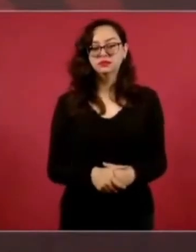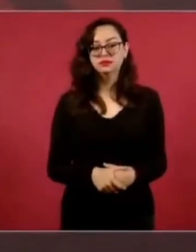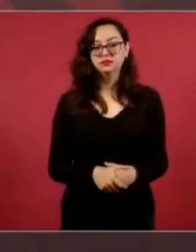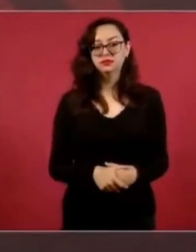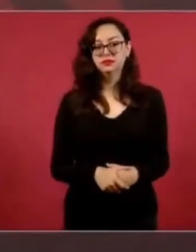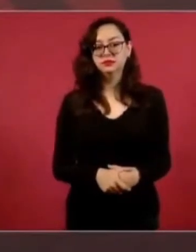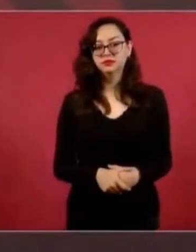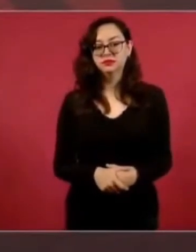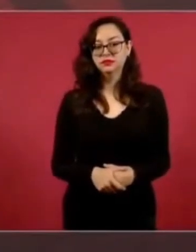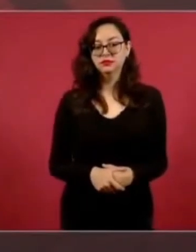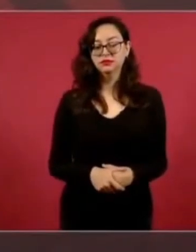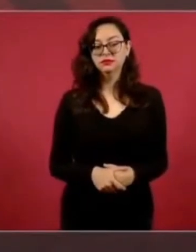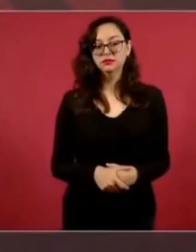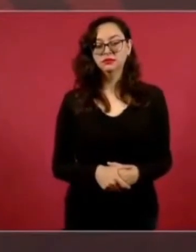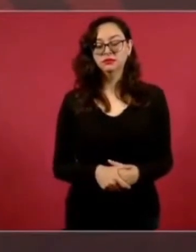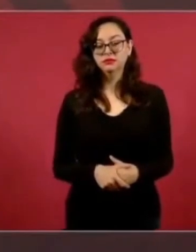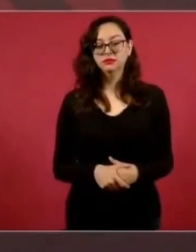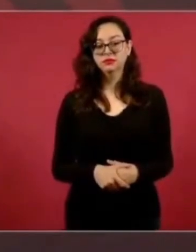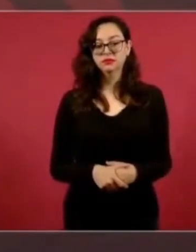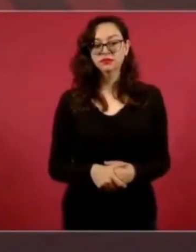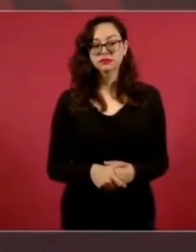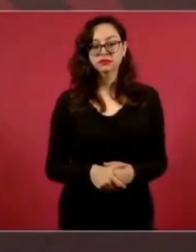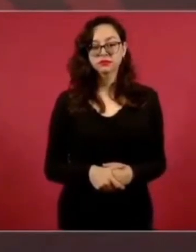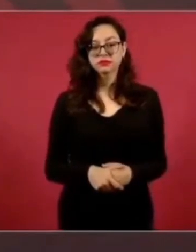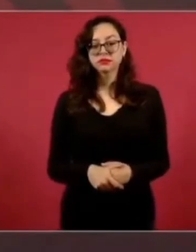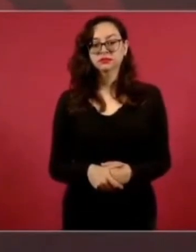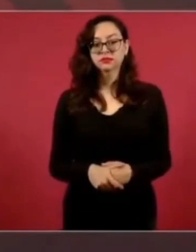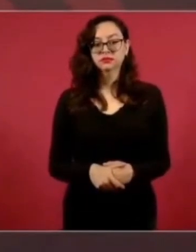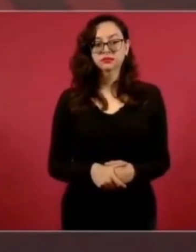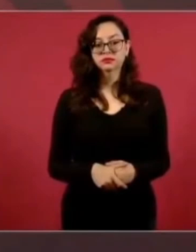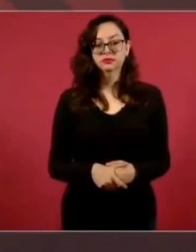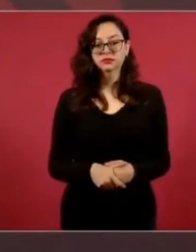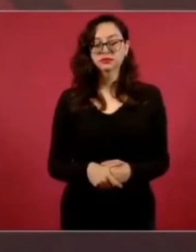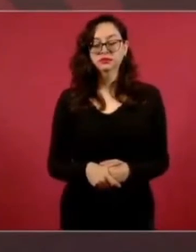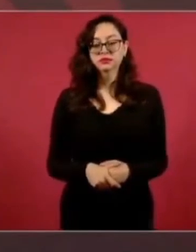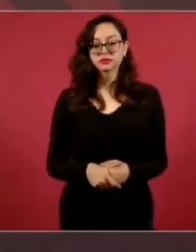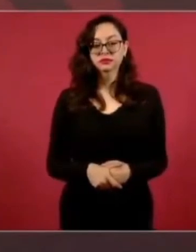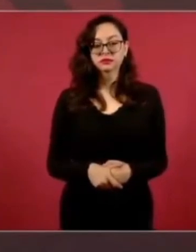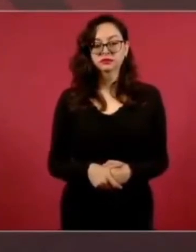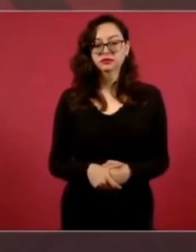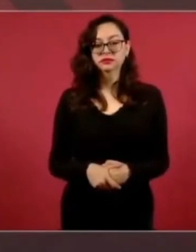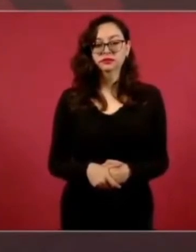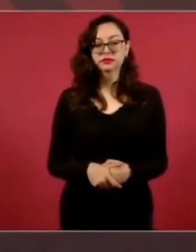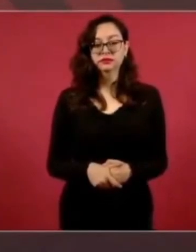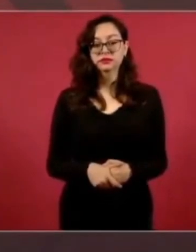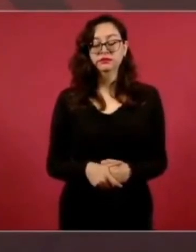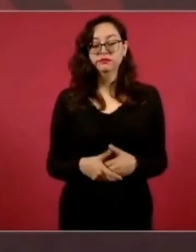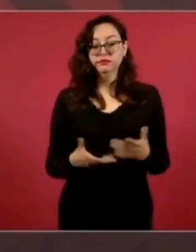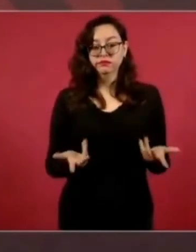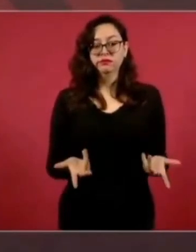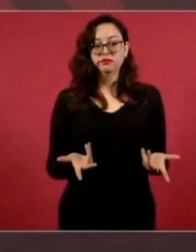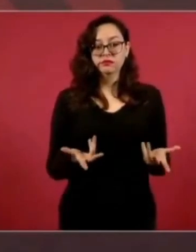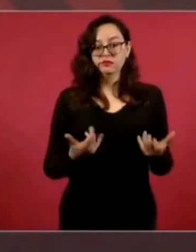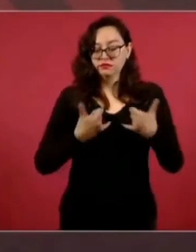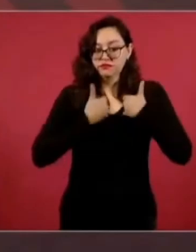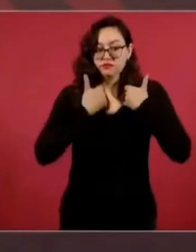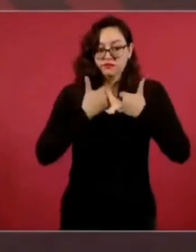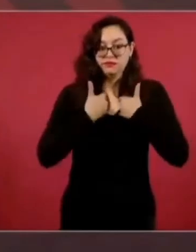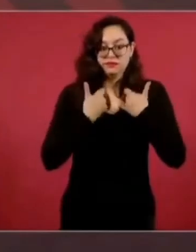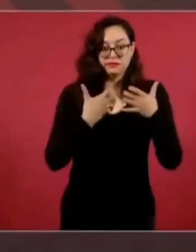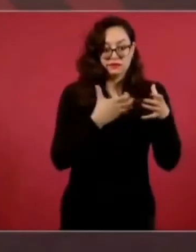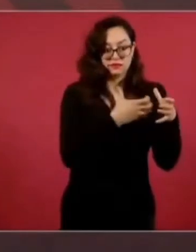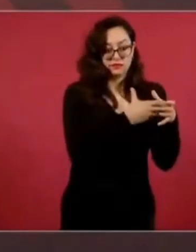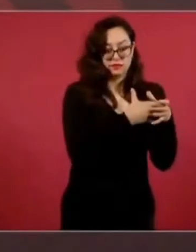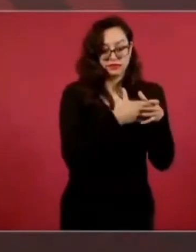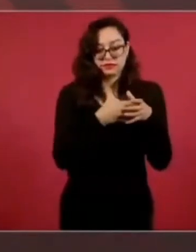nos aguantó, porque éramos muy rebeldes. Ahora yo soy